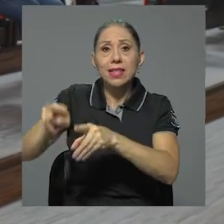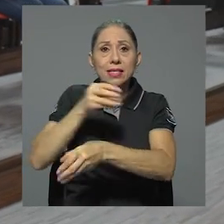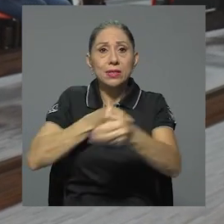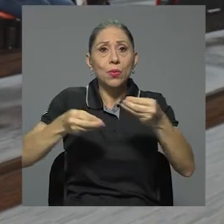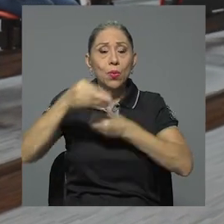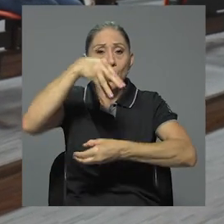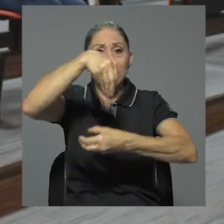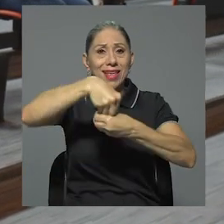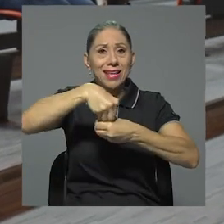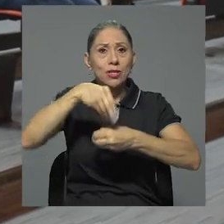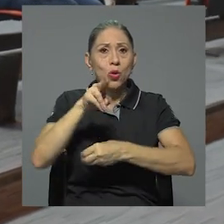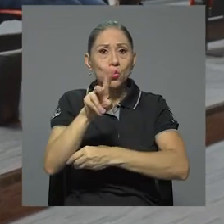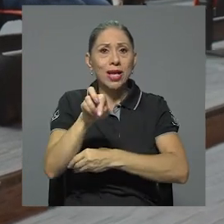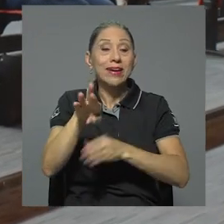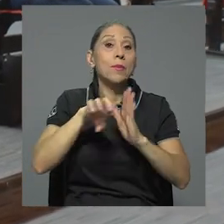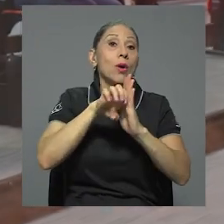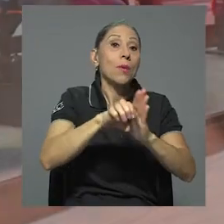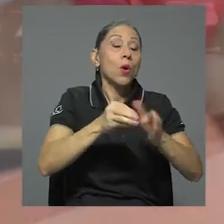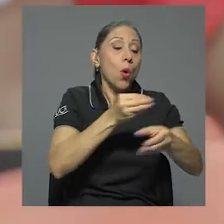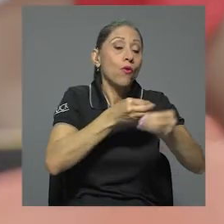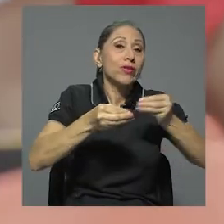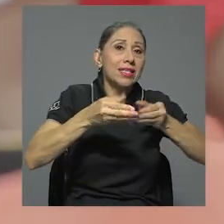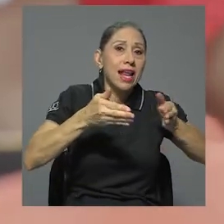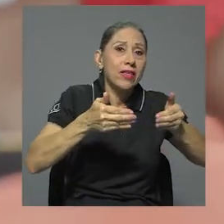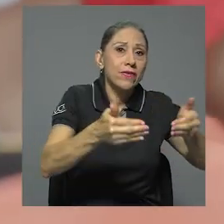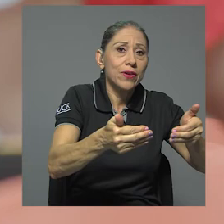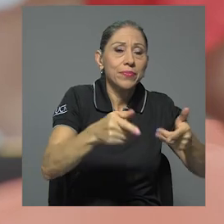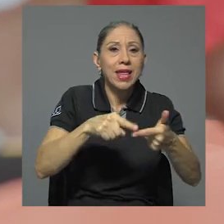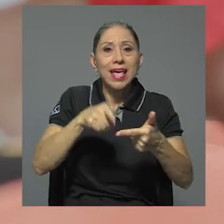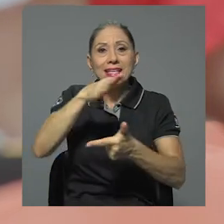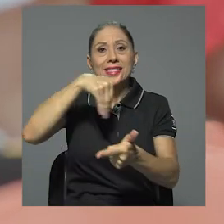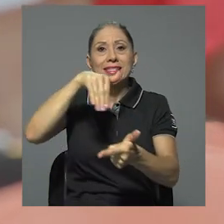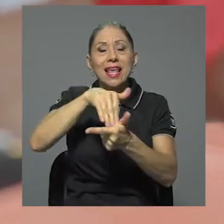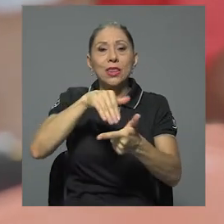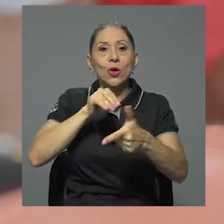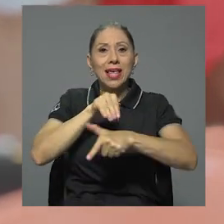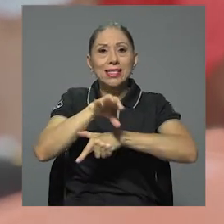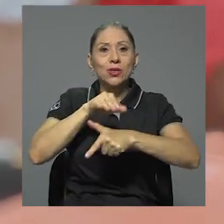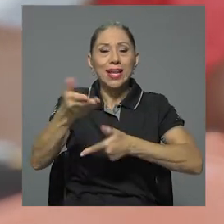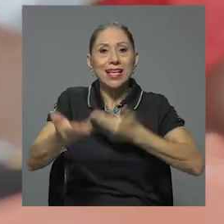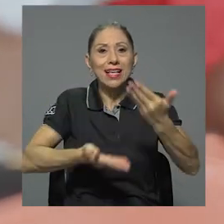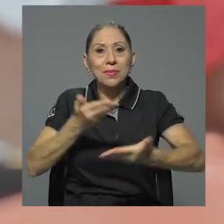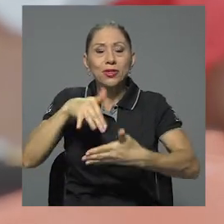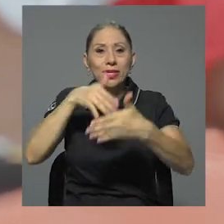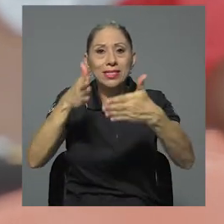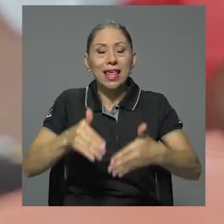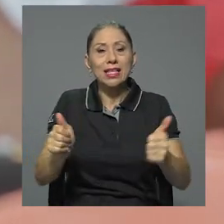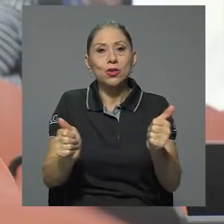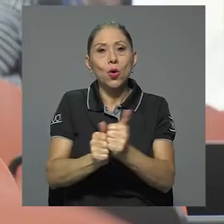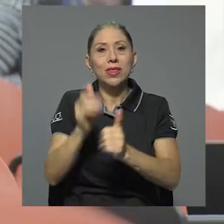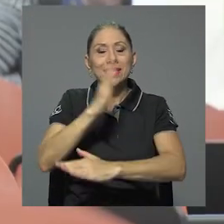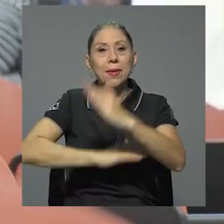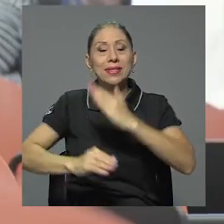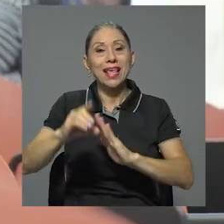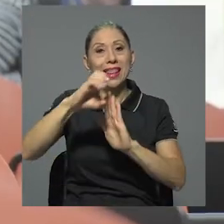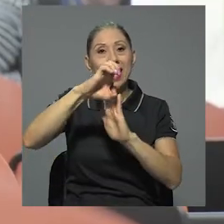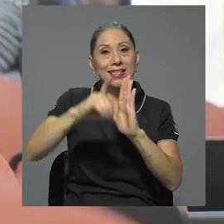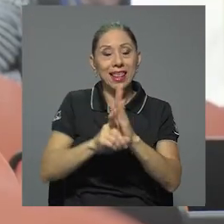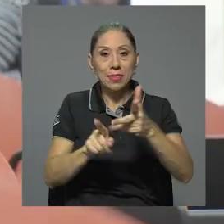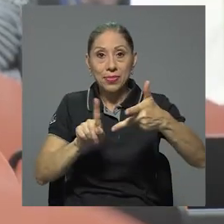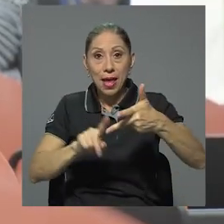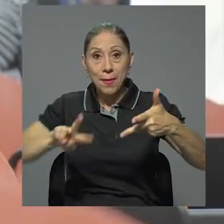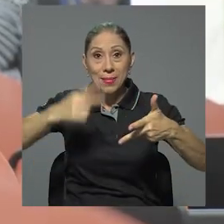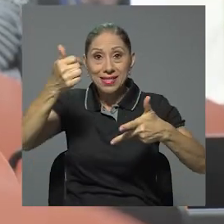de la UCR, como la Oficina de Registro, el Centro de Asesoría y Servicios a Estudiantes con Discapacidad, CASED, la Vicerrectoría